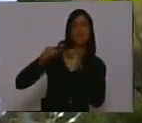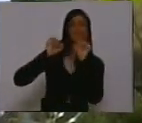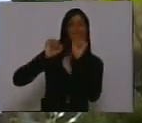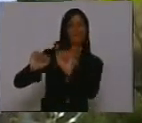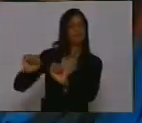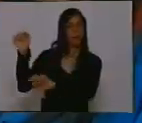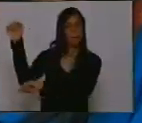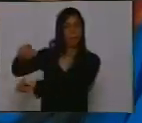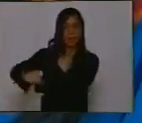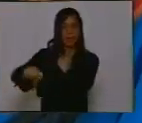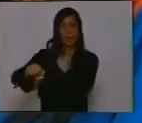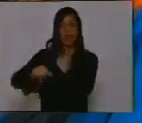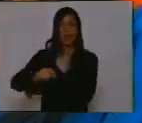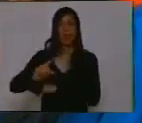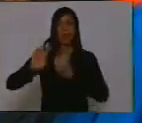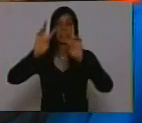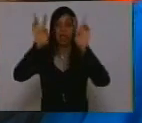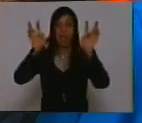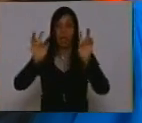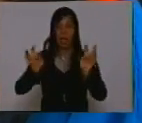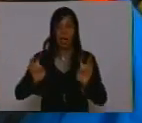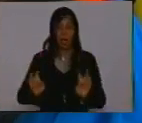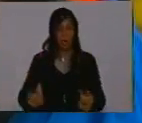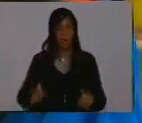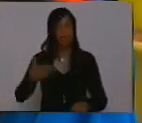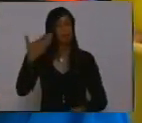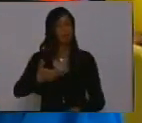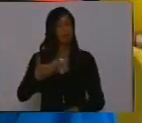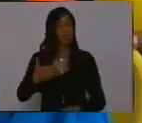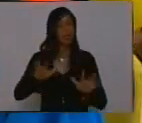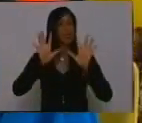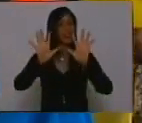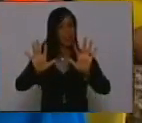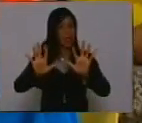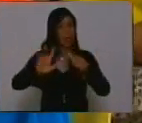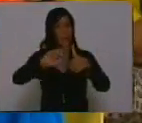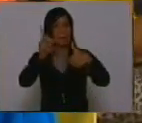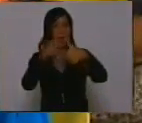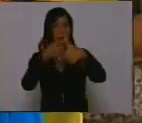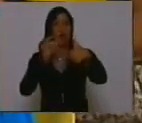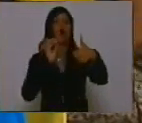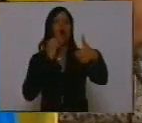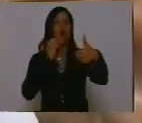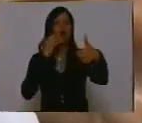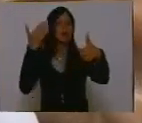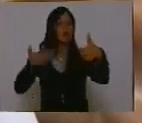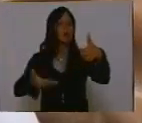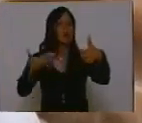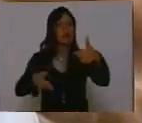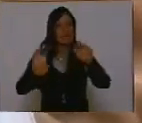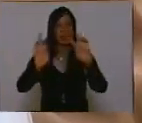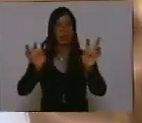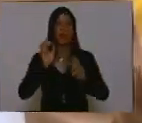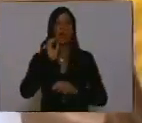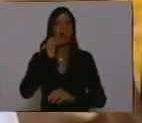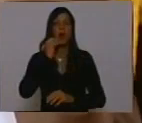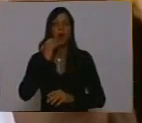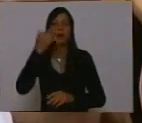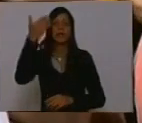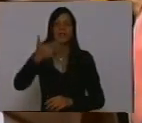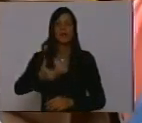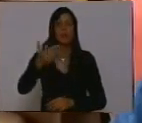Uno de esos temas, la juventud, sin duda alguna, la importancia que tiene la juventud en nuestro